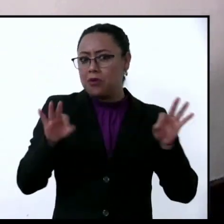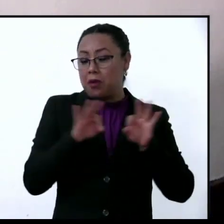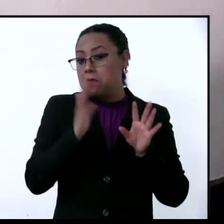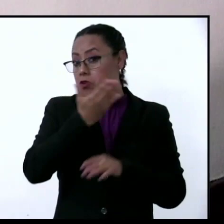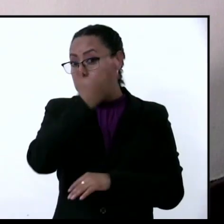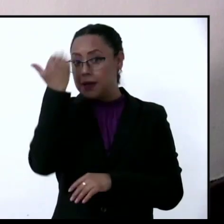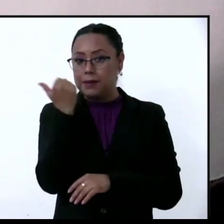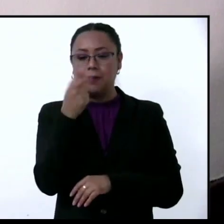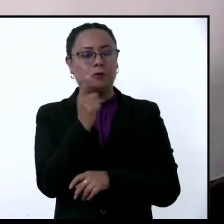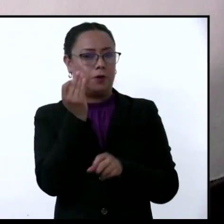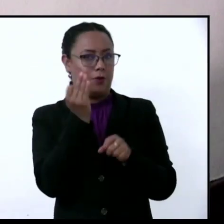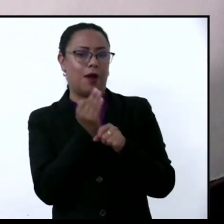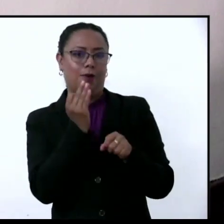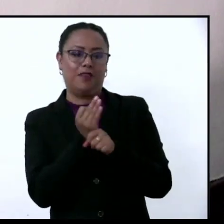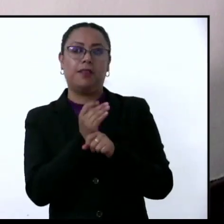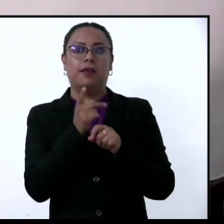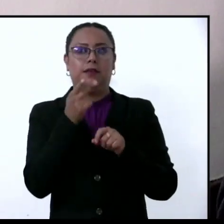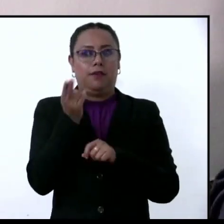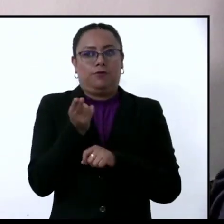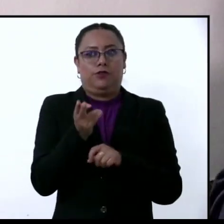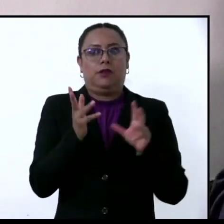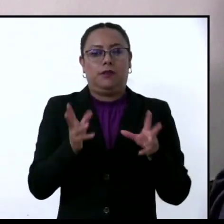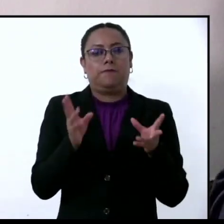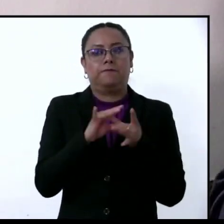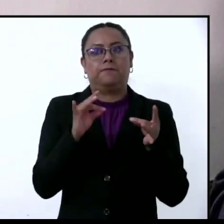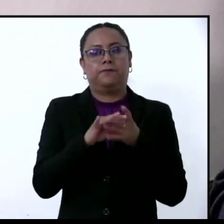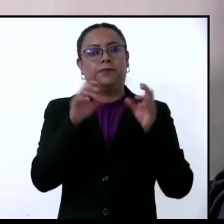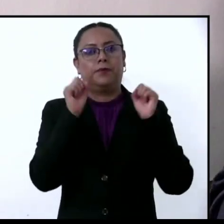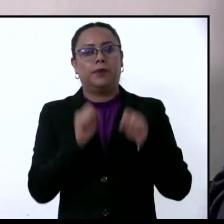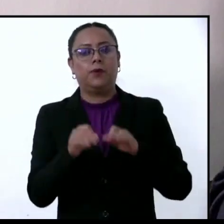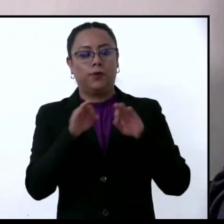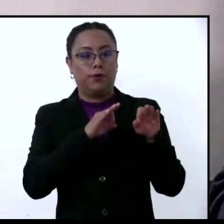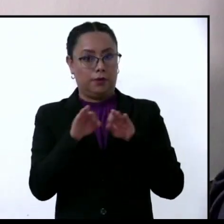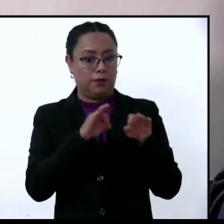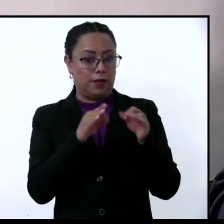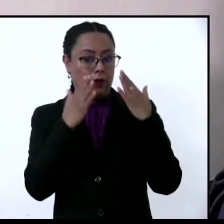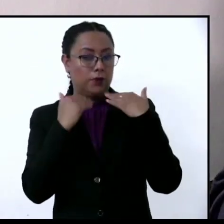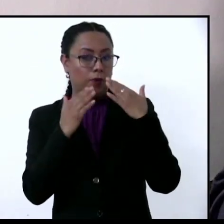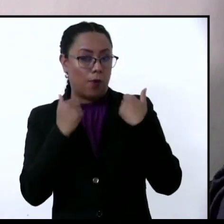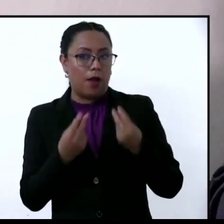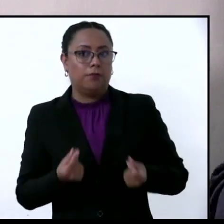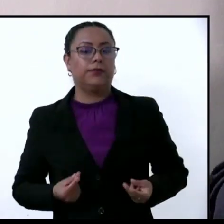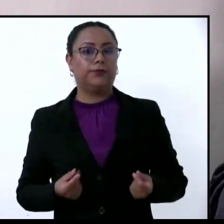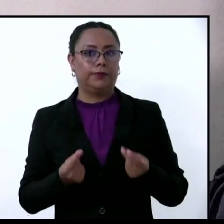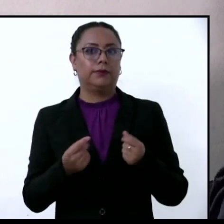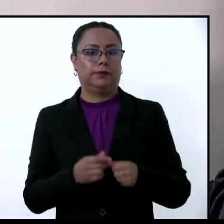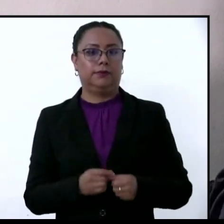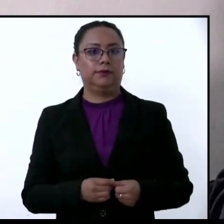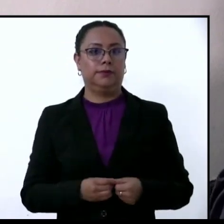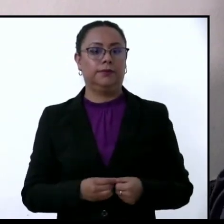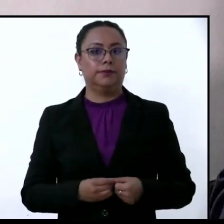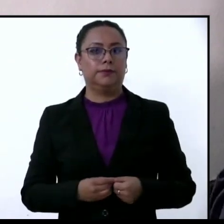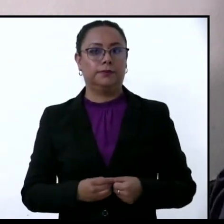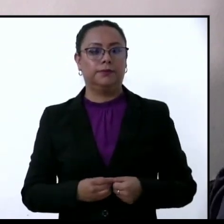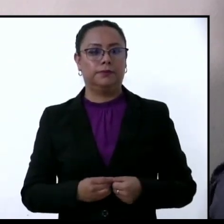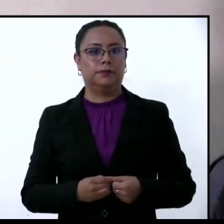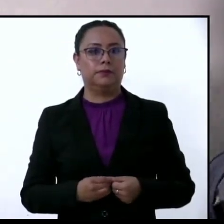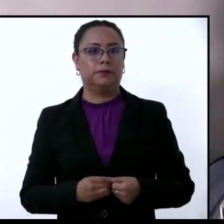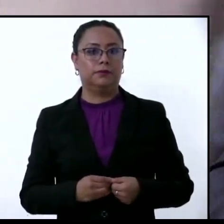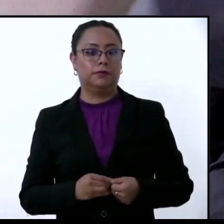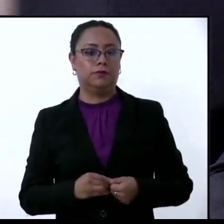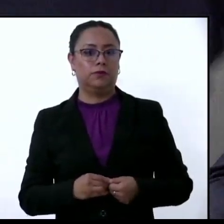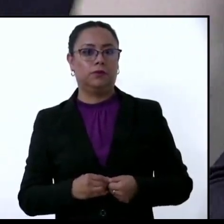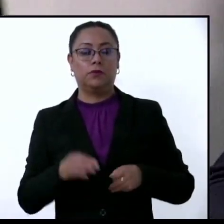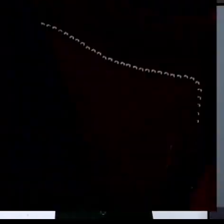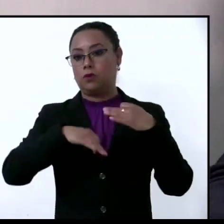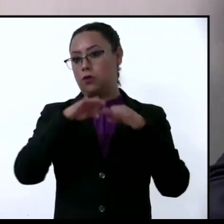la vuelta que usted le dio en el seguro de desempleo activo ha sido muy importante,